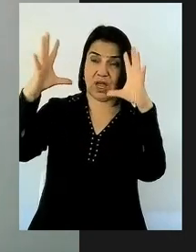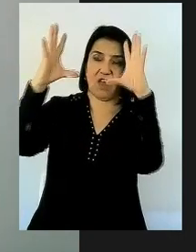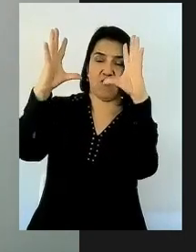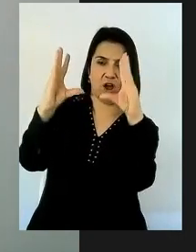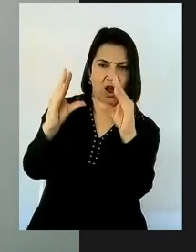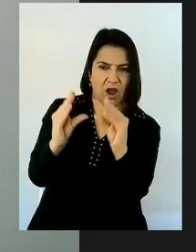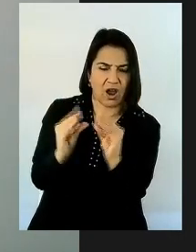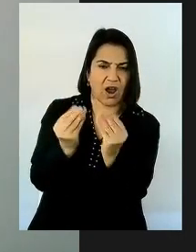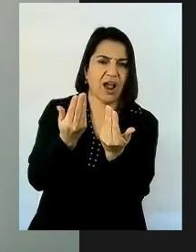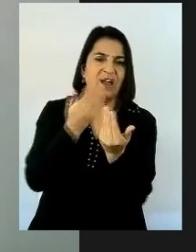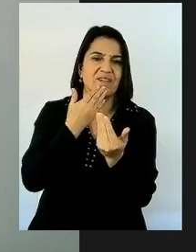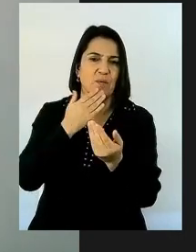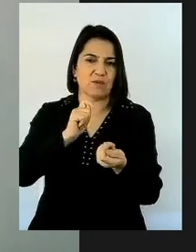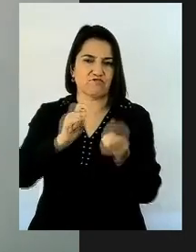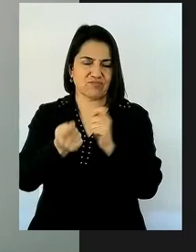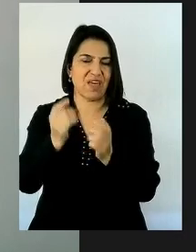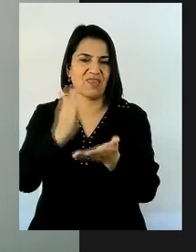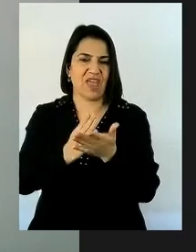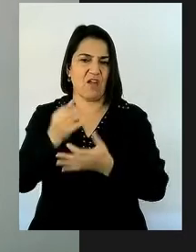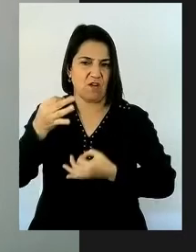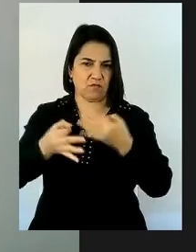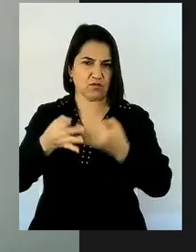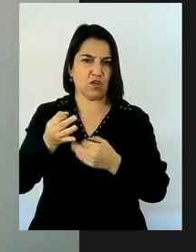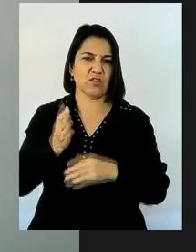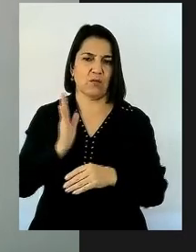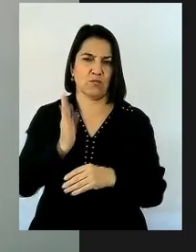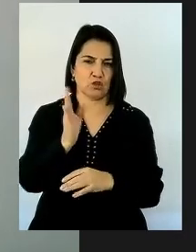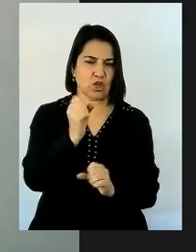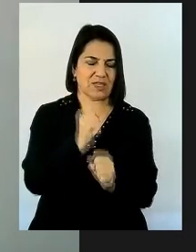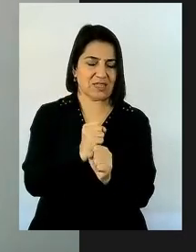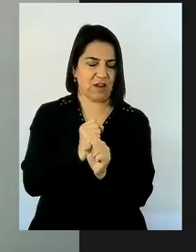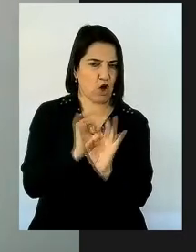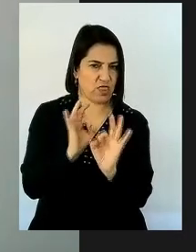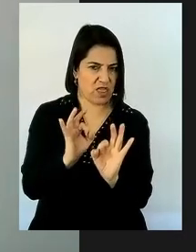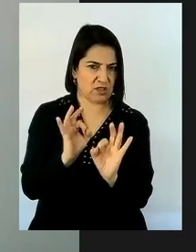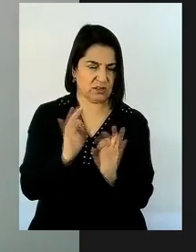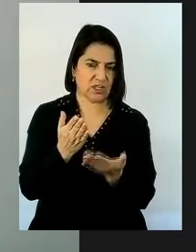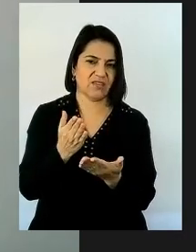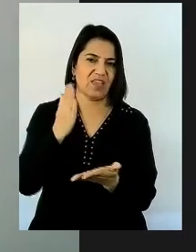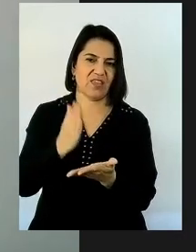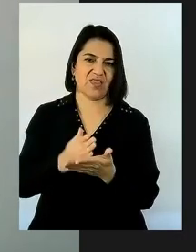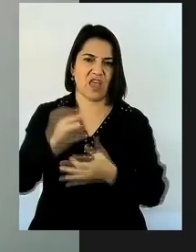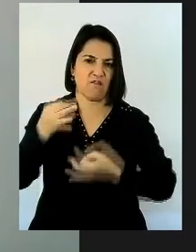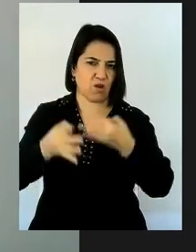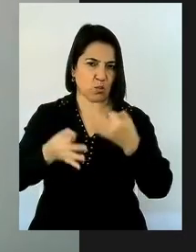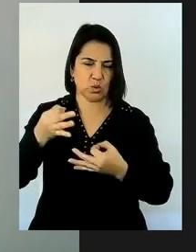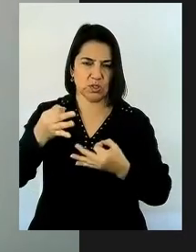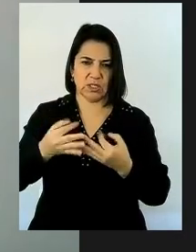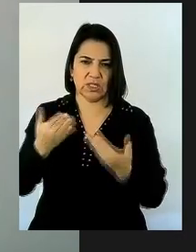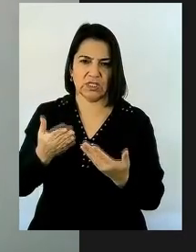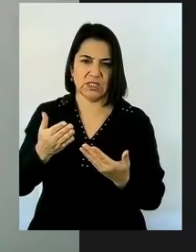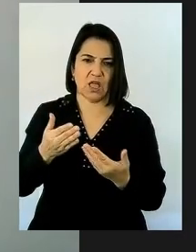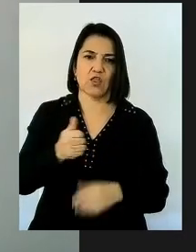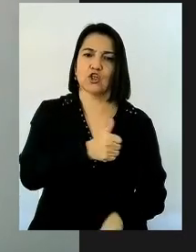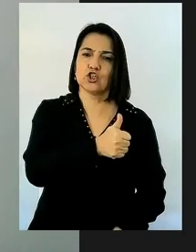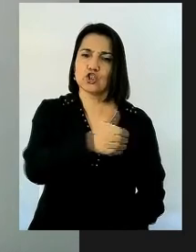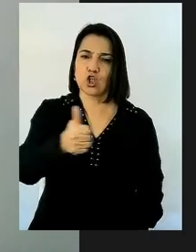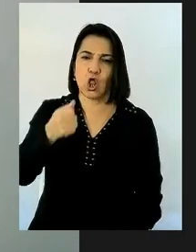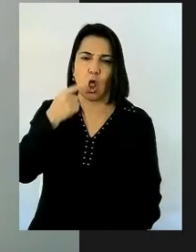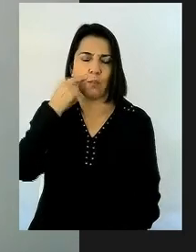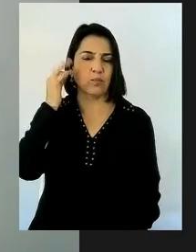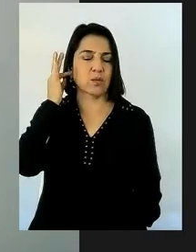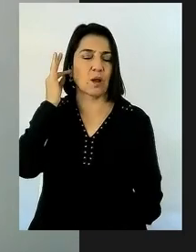con justeza, tiene que mantenerse el trabajo decente, tiene que haber una justicia climática donde todas y todos podamos acceder a